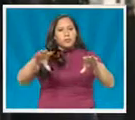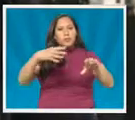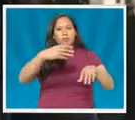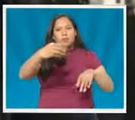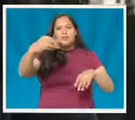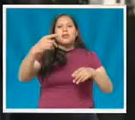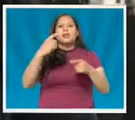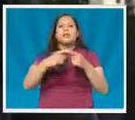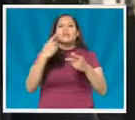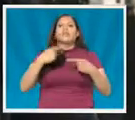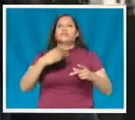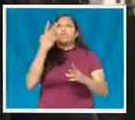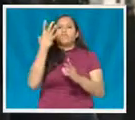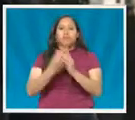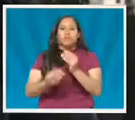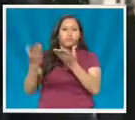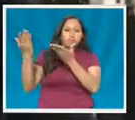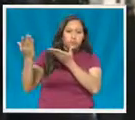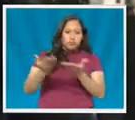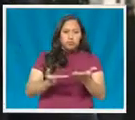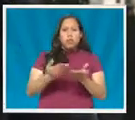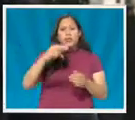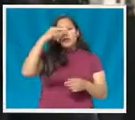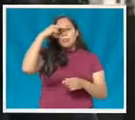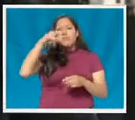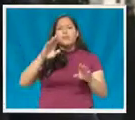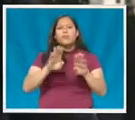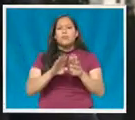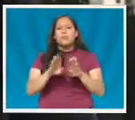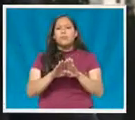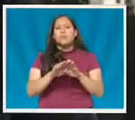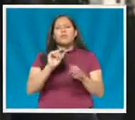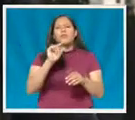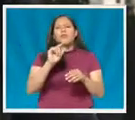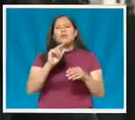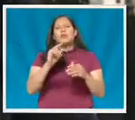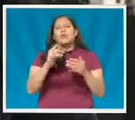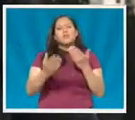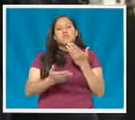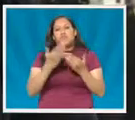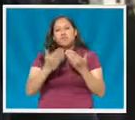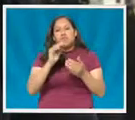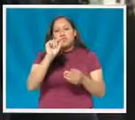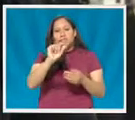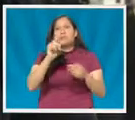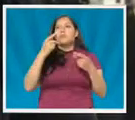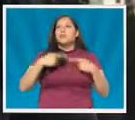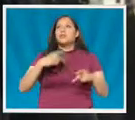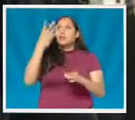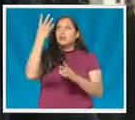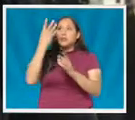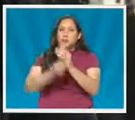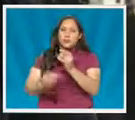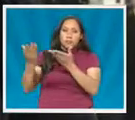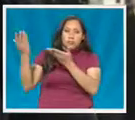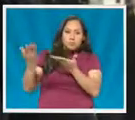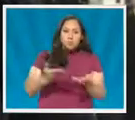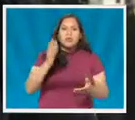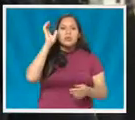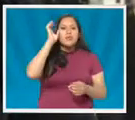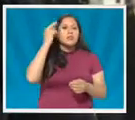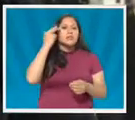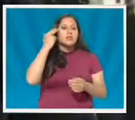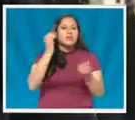las migraciones. En realidad el budismo llega a México de una manera limitada con los migrantes chinos y japoneses en